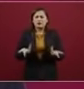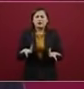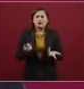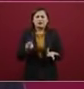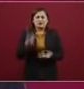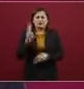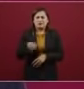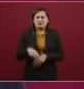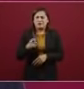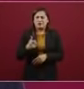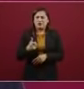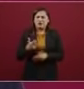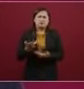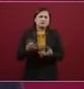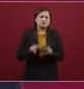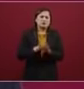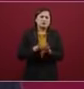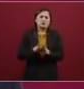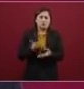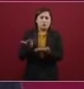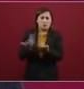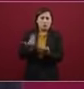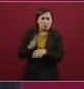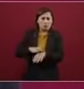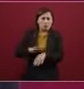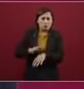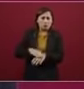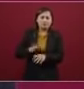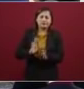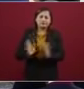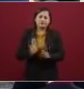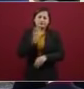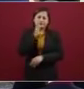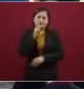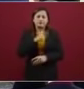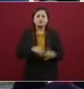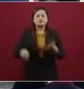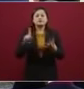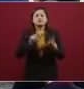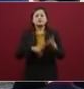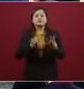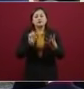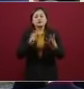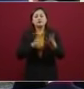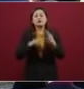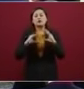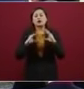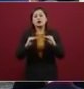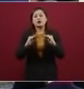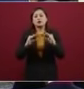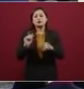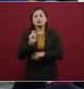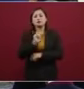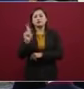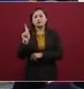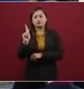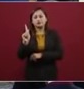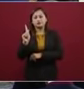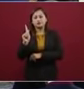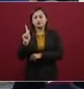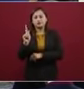es el tercer eje. El cuarto eje es la capacitación y la profesionalización. Las cifras